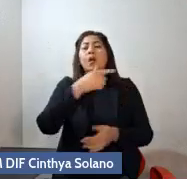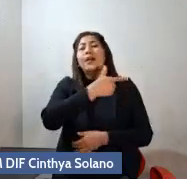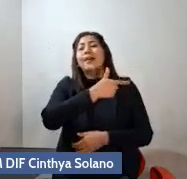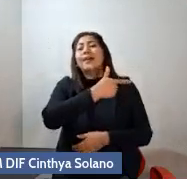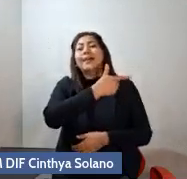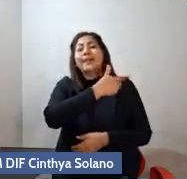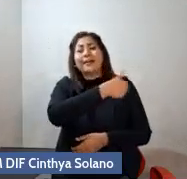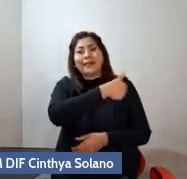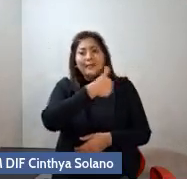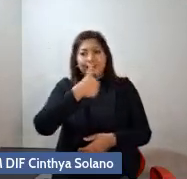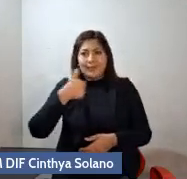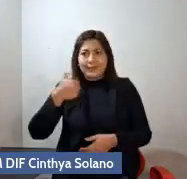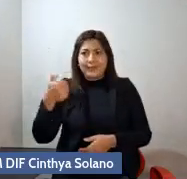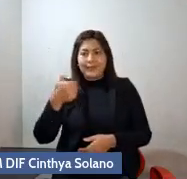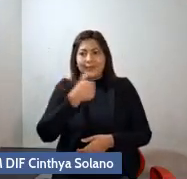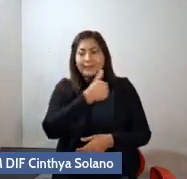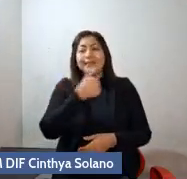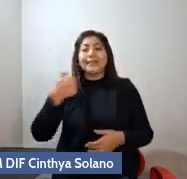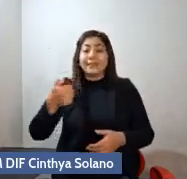678.56 pesos.